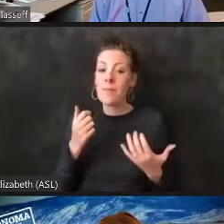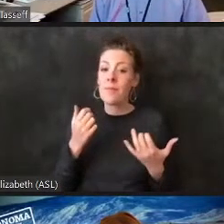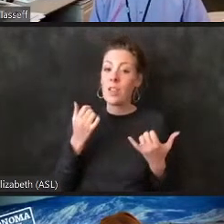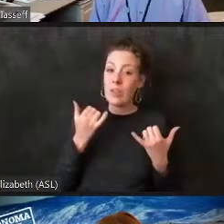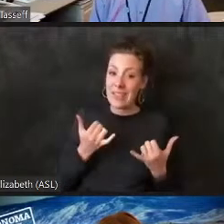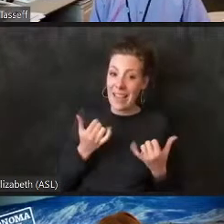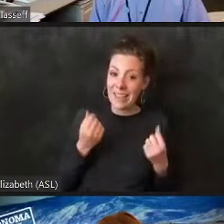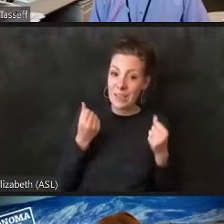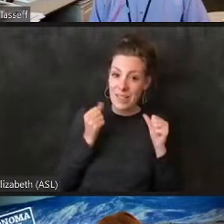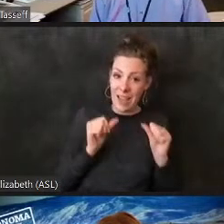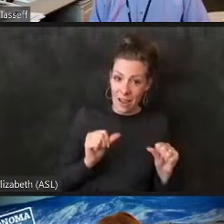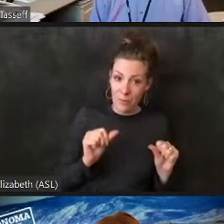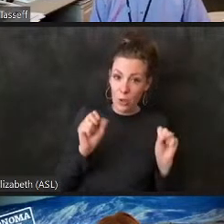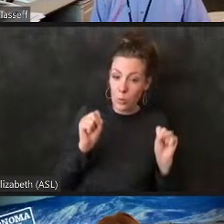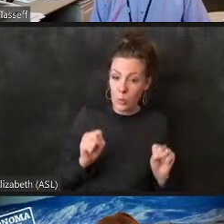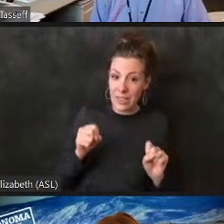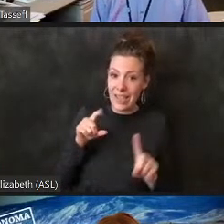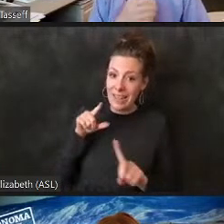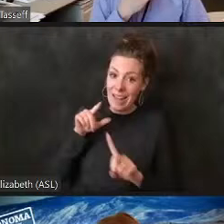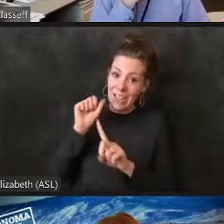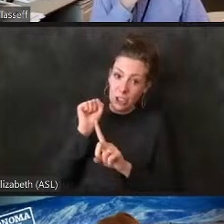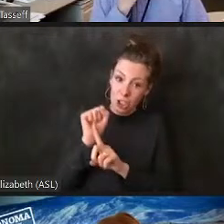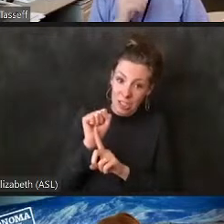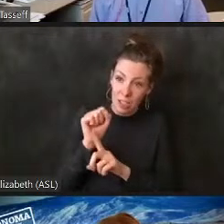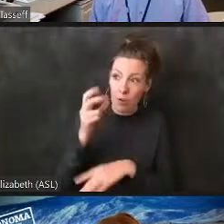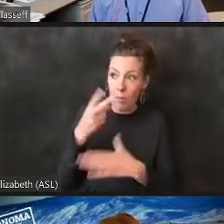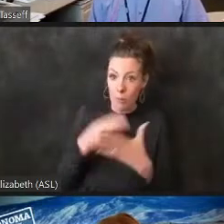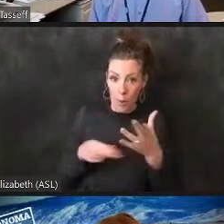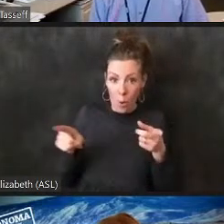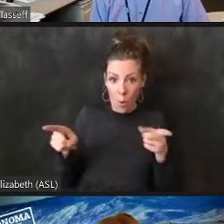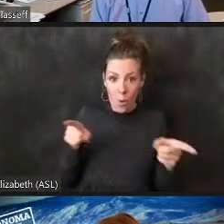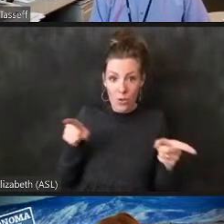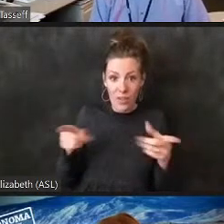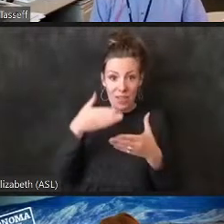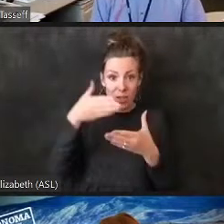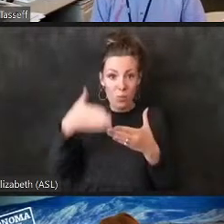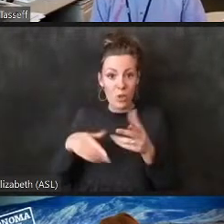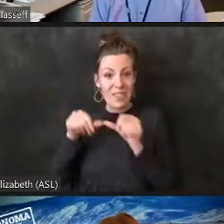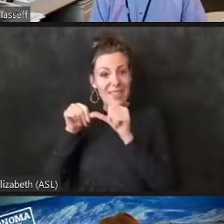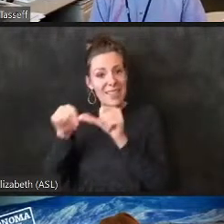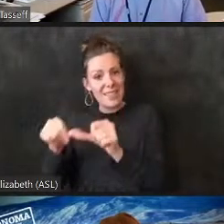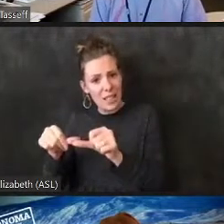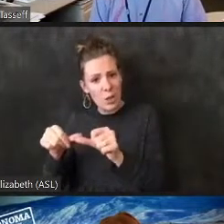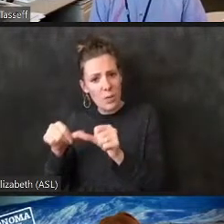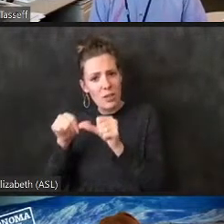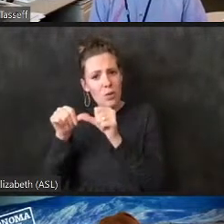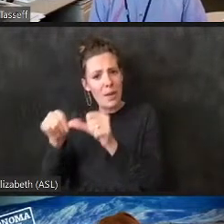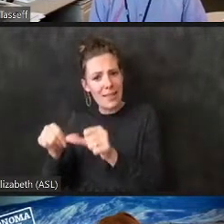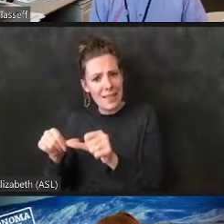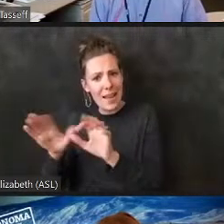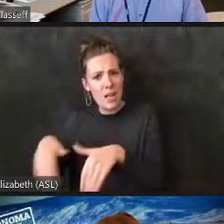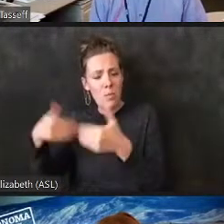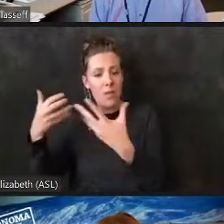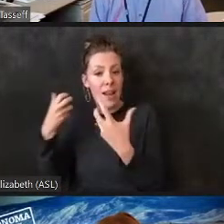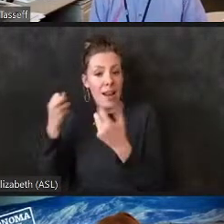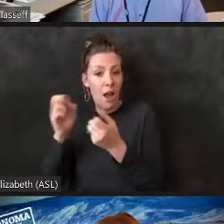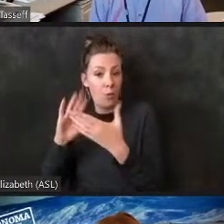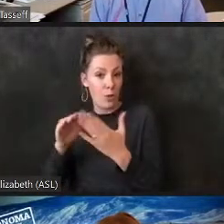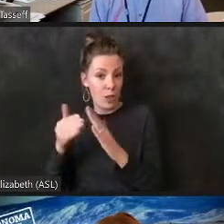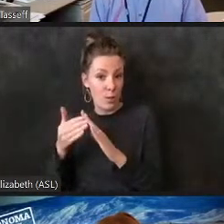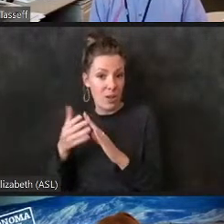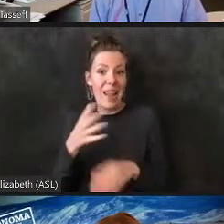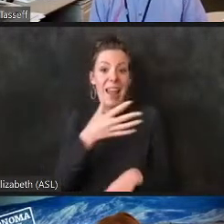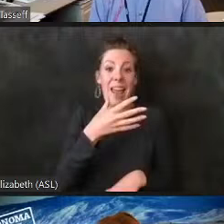arriba con esto. So, esto es un esfuerzo donde podemos seguir ayudando con la vacuna y mantener